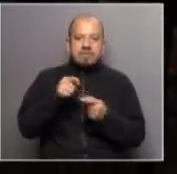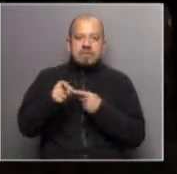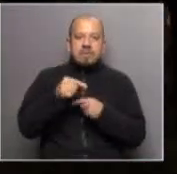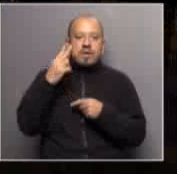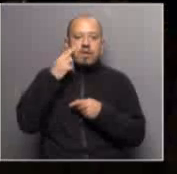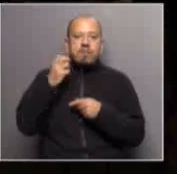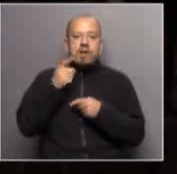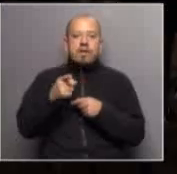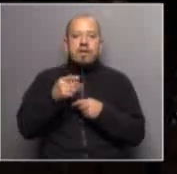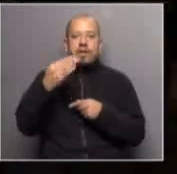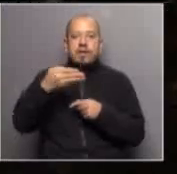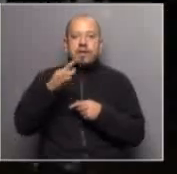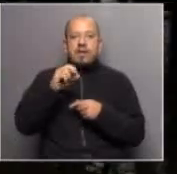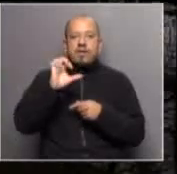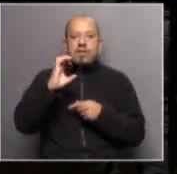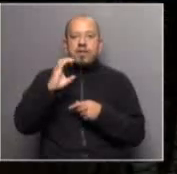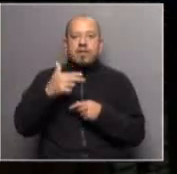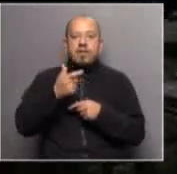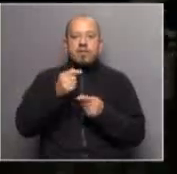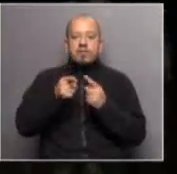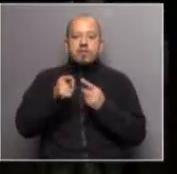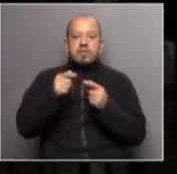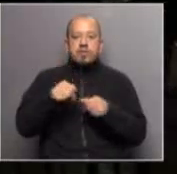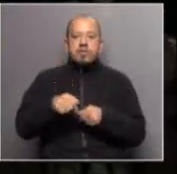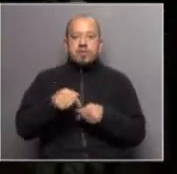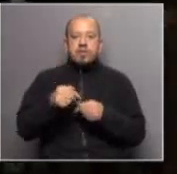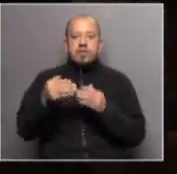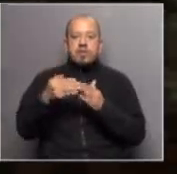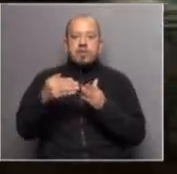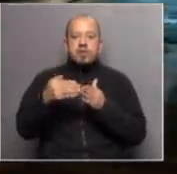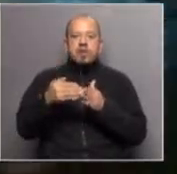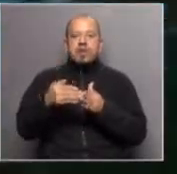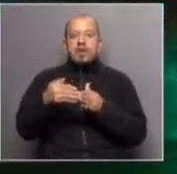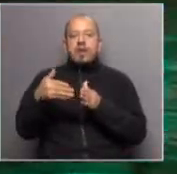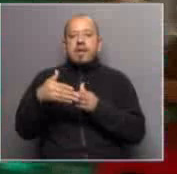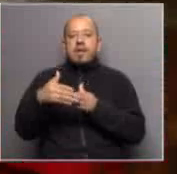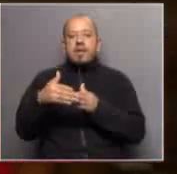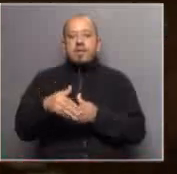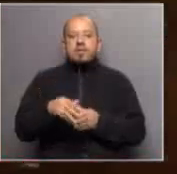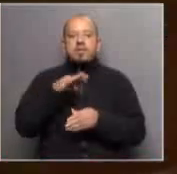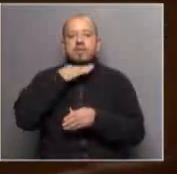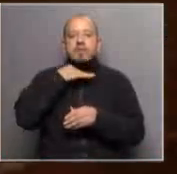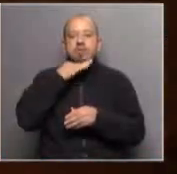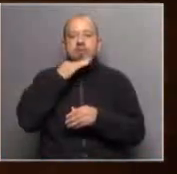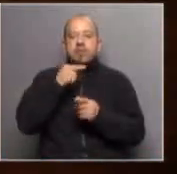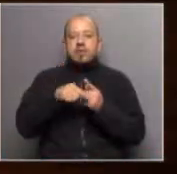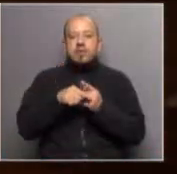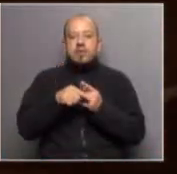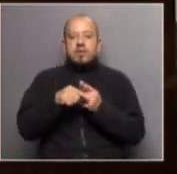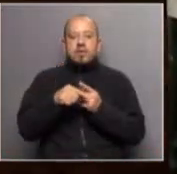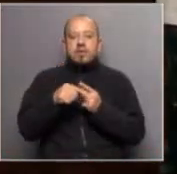Brecha, en una esquina muy bolichera, que es la esquina de Aquiles Lanza, continuación de Jaguarón, y Canelones, que